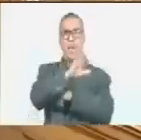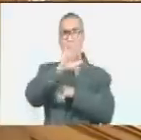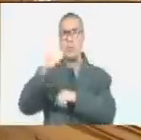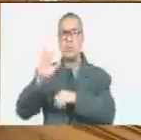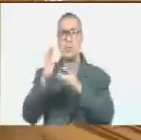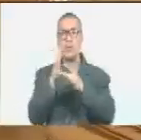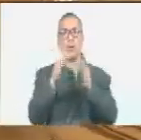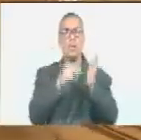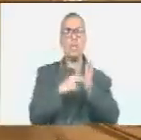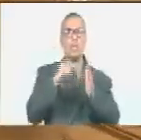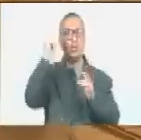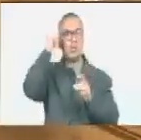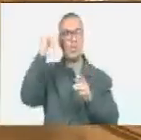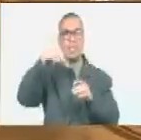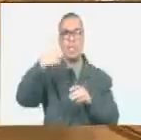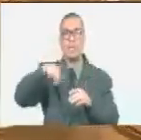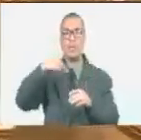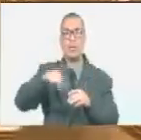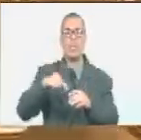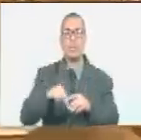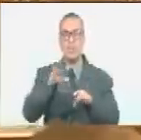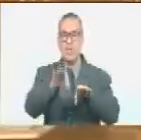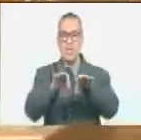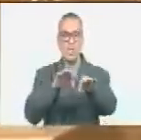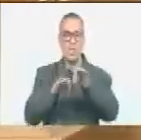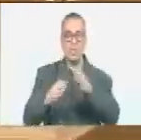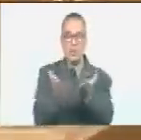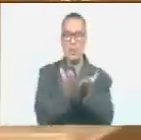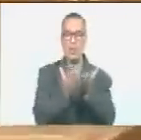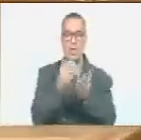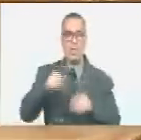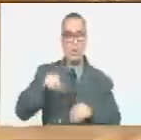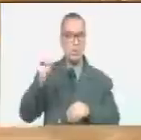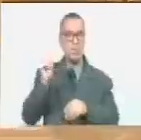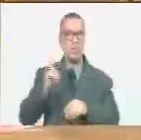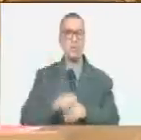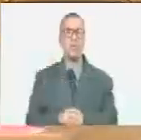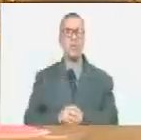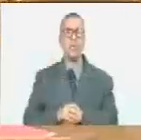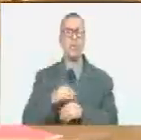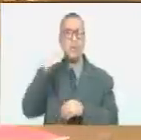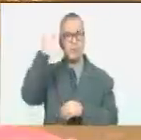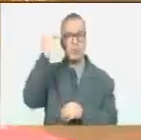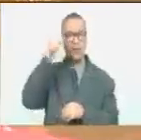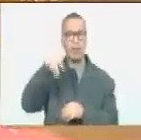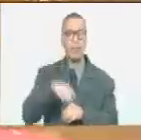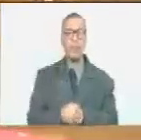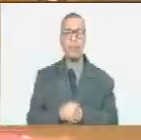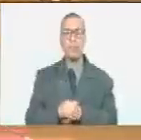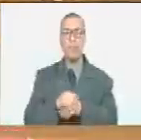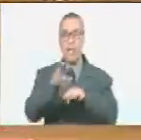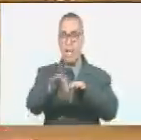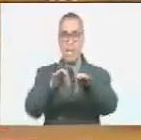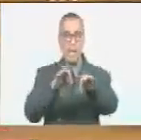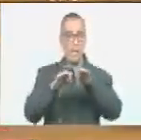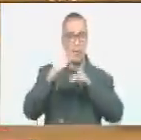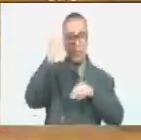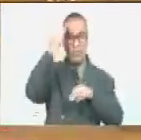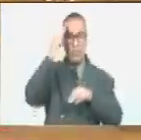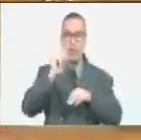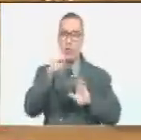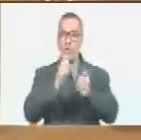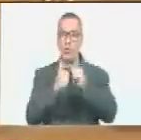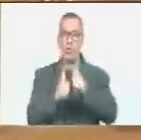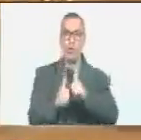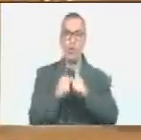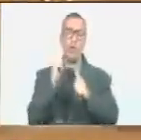25 de abril como Día Nacional del Ajedrez Escolar en Venezuela, considerando que el ajedrez es uno de los